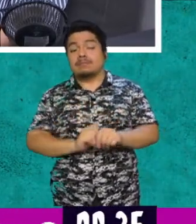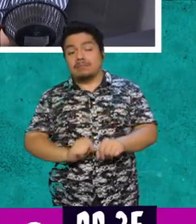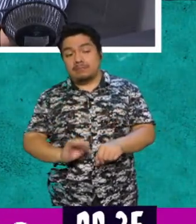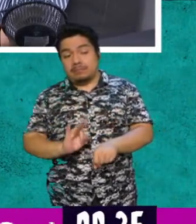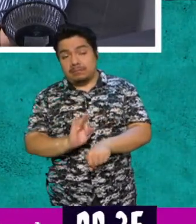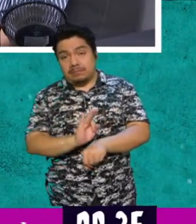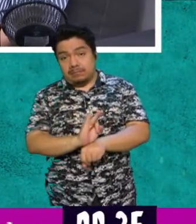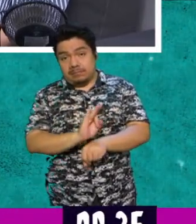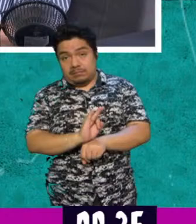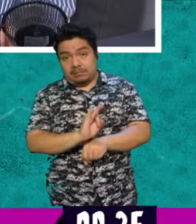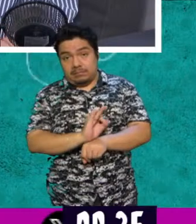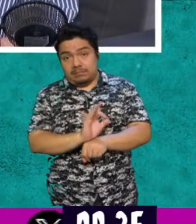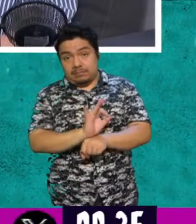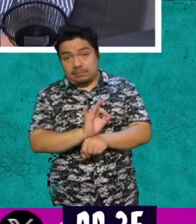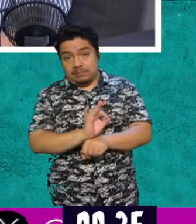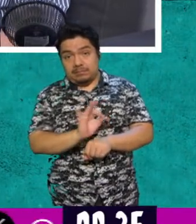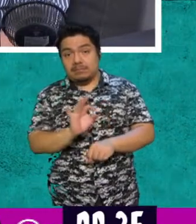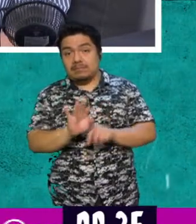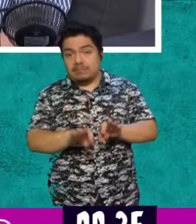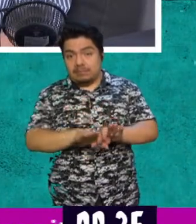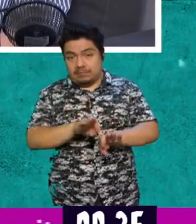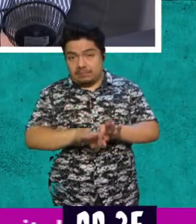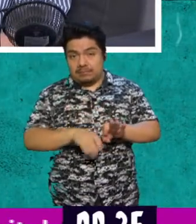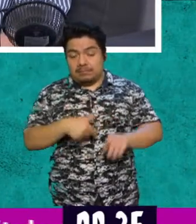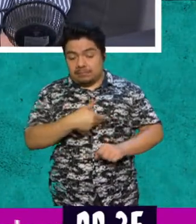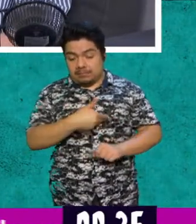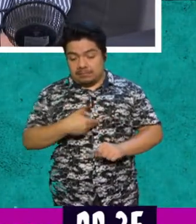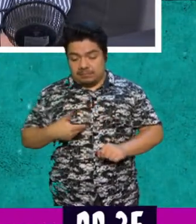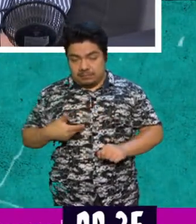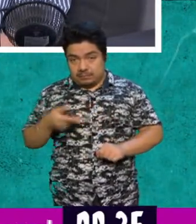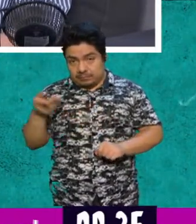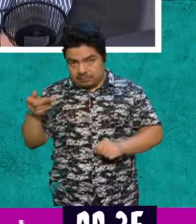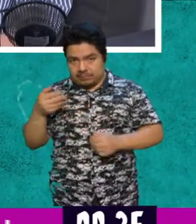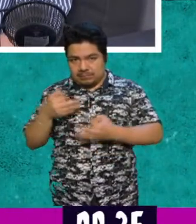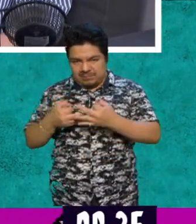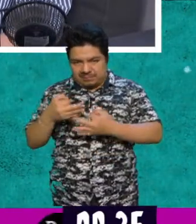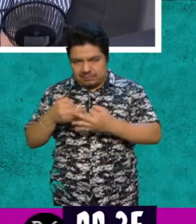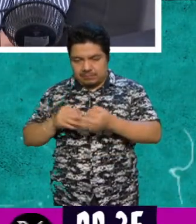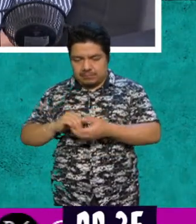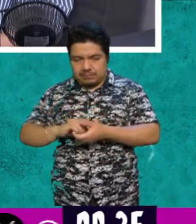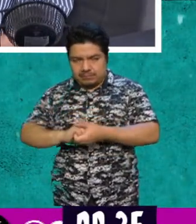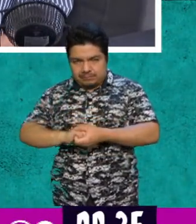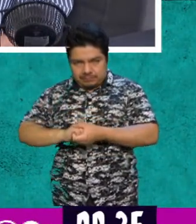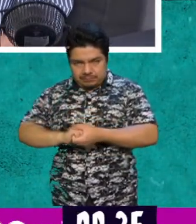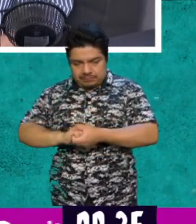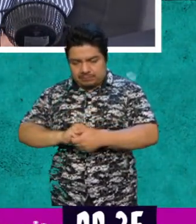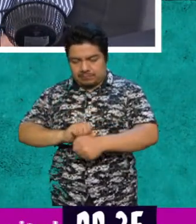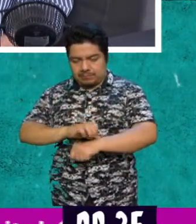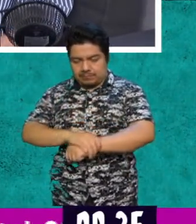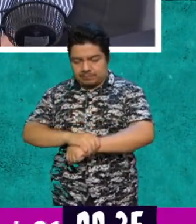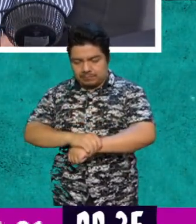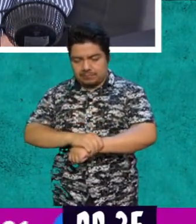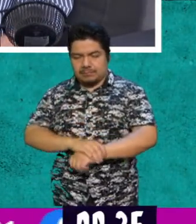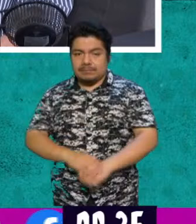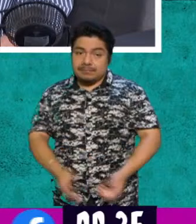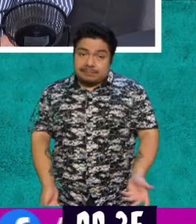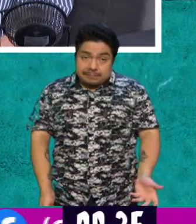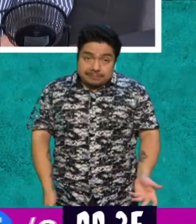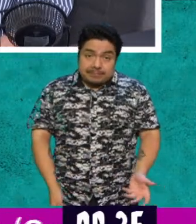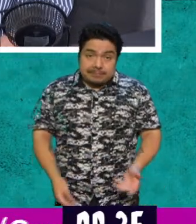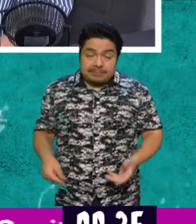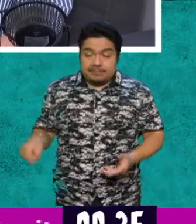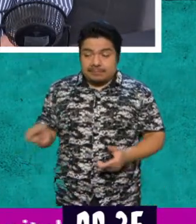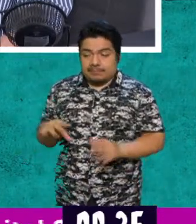habían querido proteger. El presidente estaba aliado, el presidente de este tribunal estaba aliado, pues eso, ¿no? Obviamente a